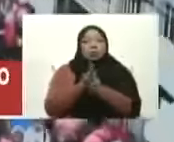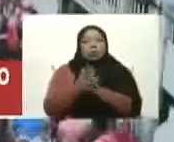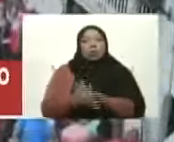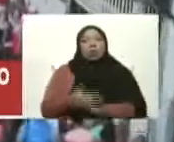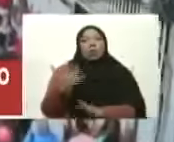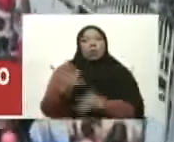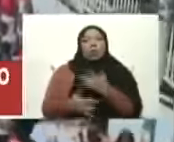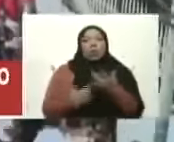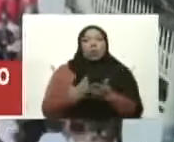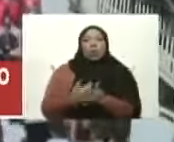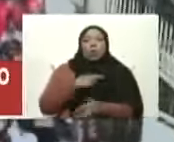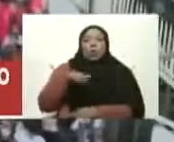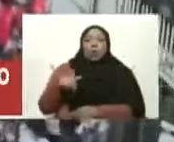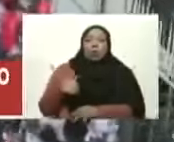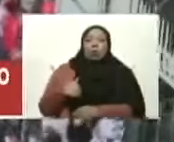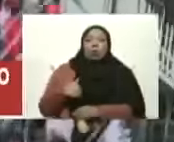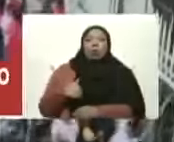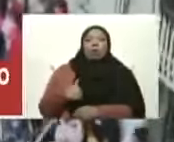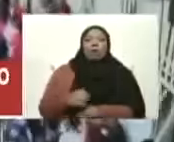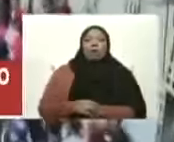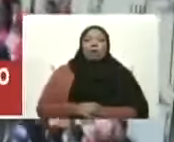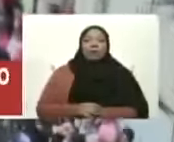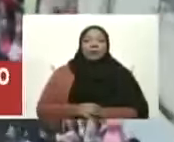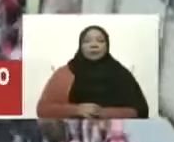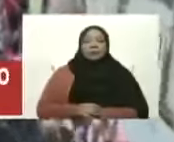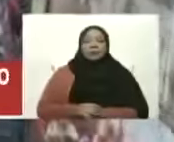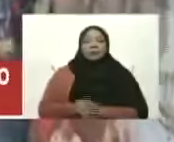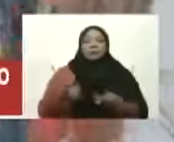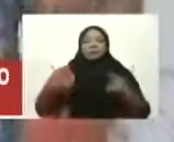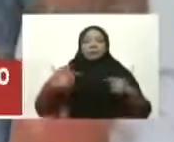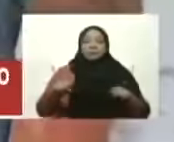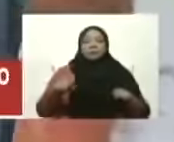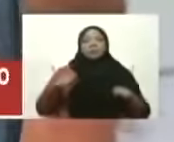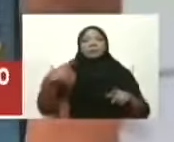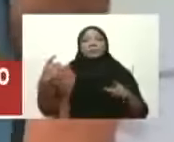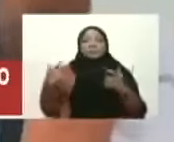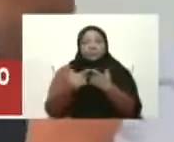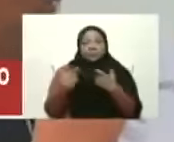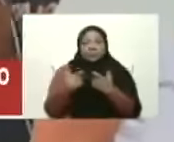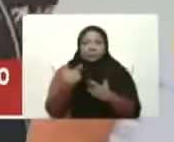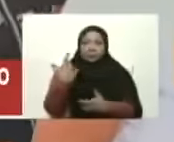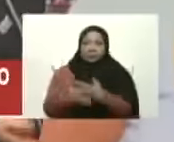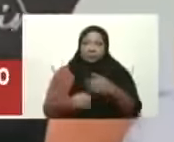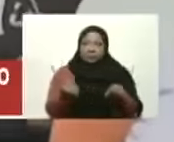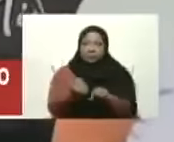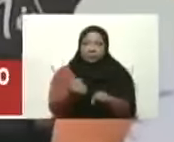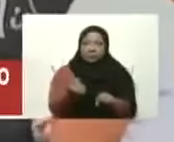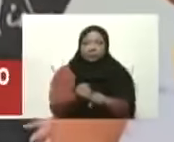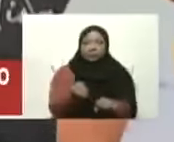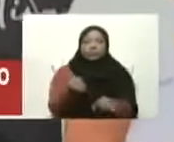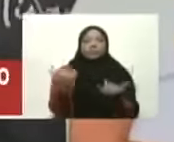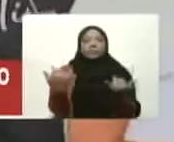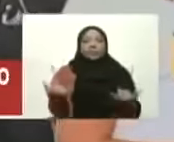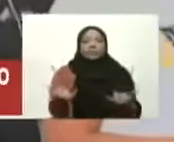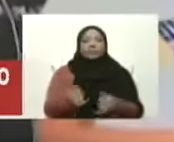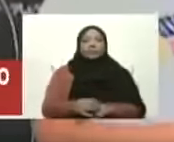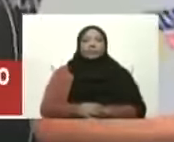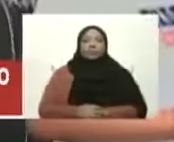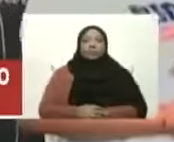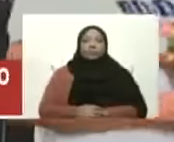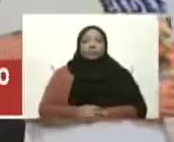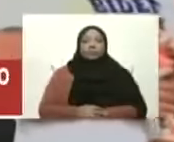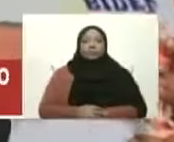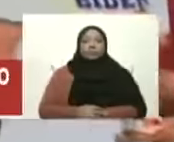hemos logrado derrotar las sanciones, el COVID, los gringos y a sus esclavos de aquí. Y ahora lo